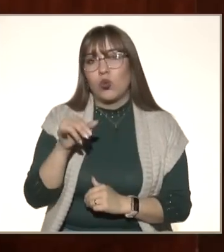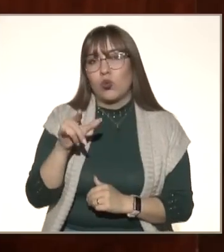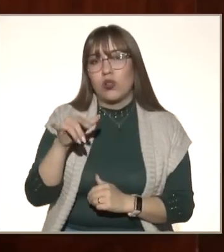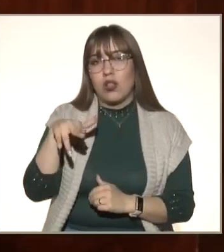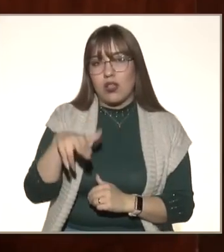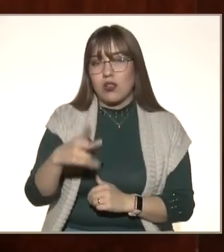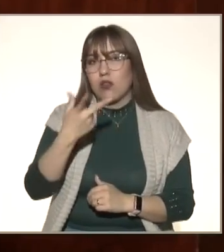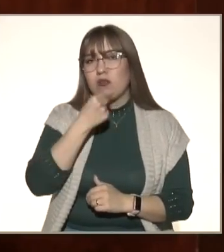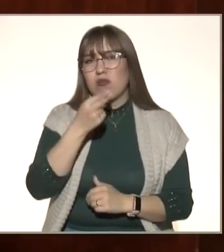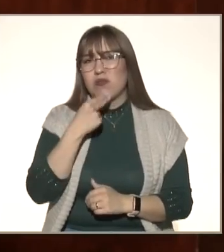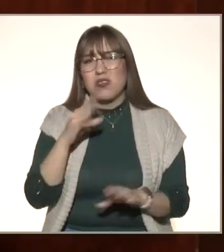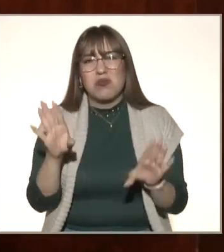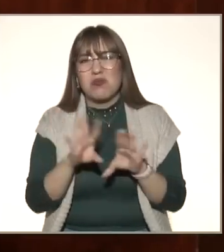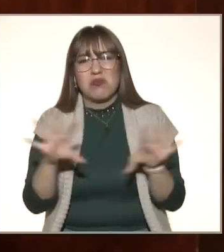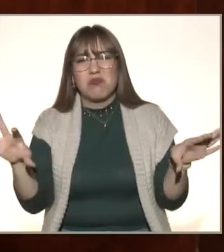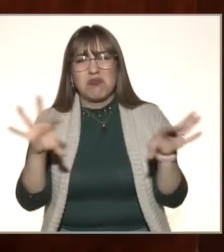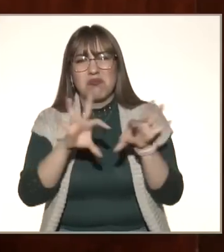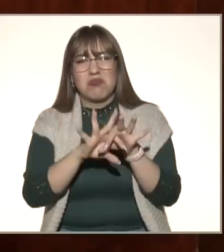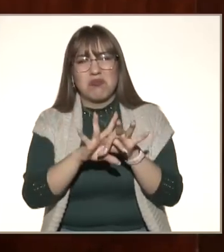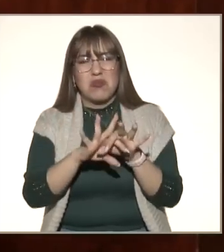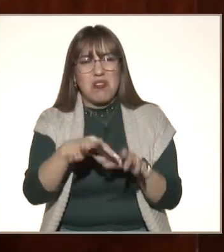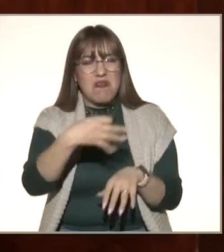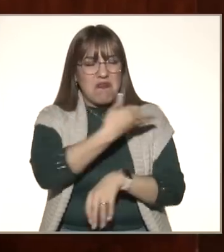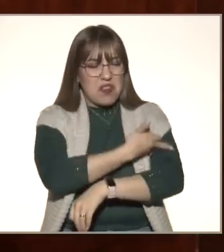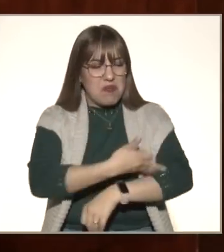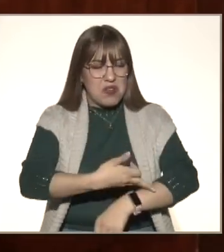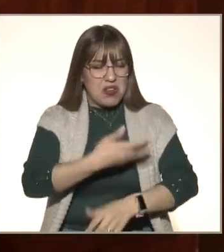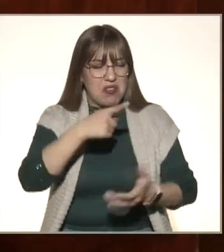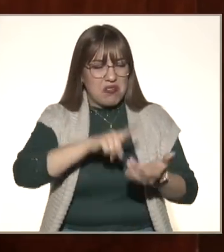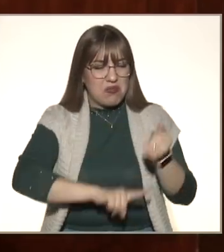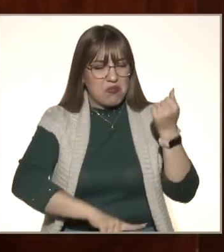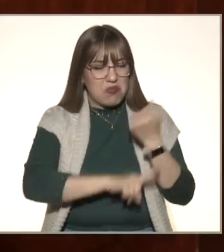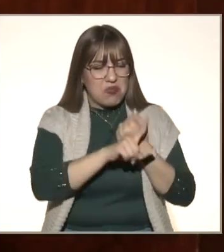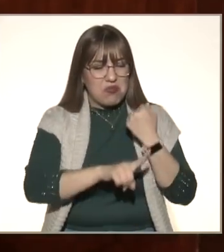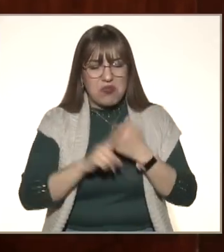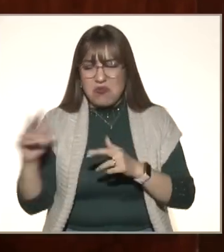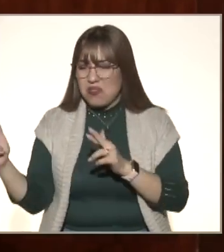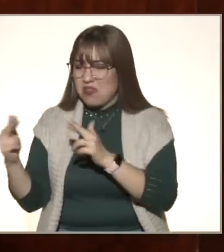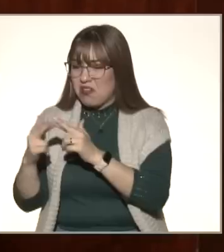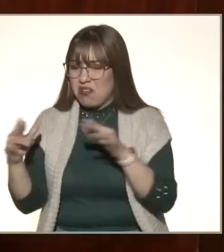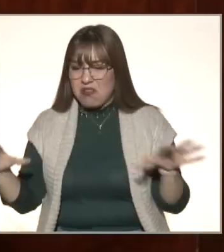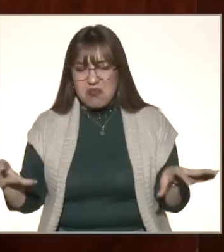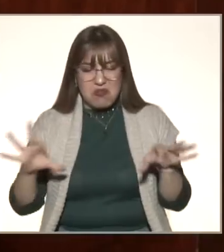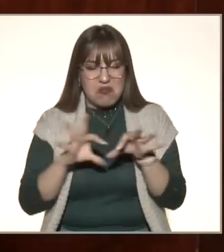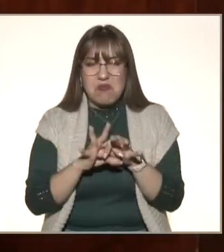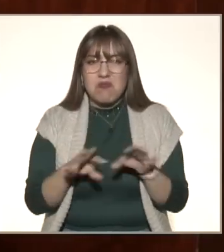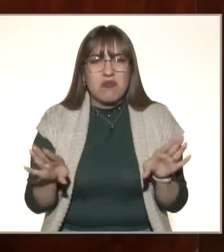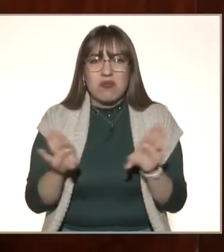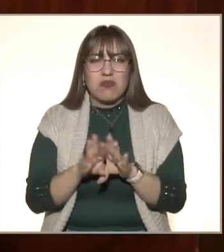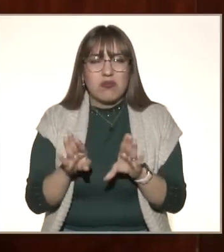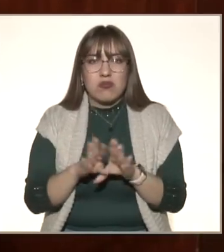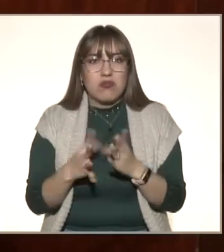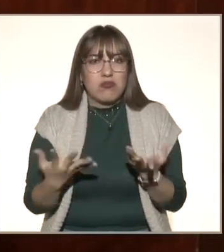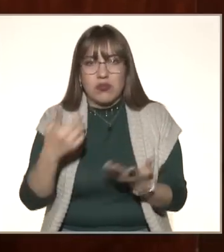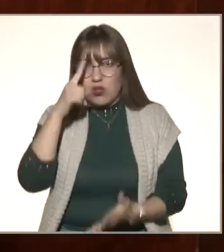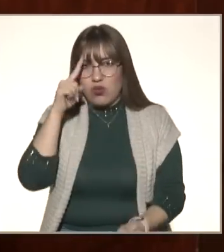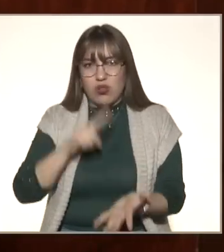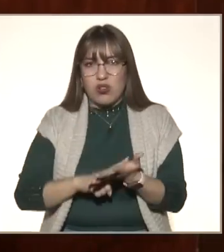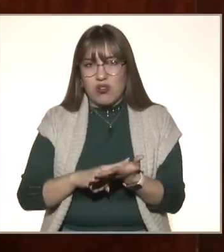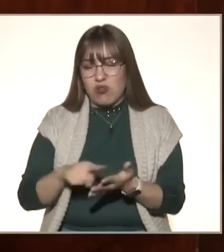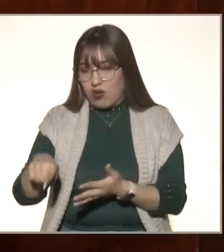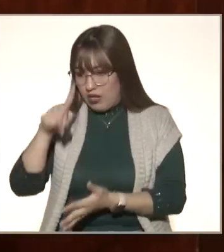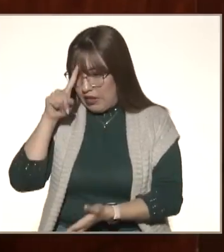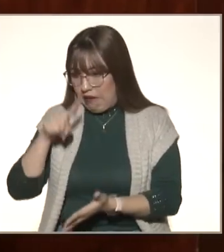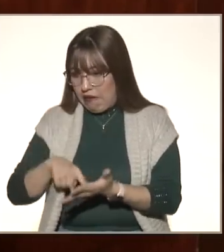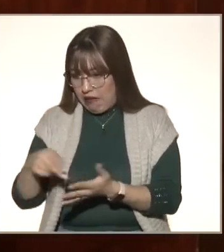ver la religión con los conflictos que surgen en las familias durante las fechas decembrinas? Pienso que nuestras creencias no tienen nada que